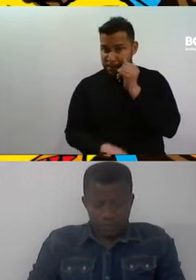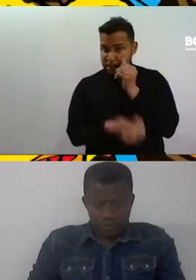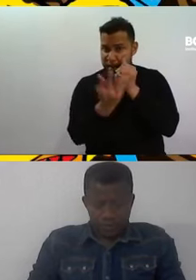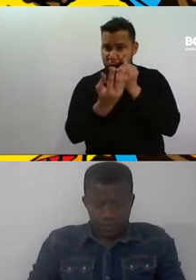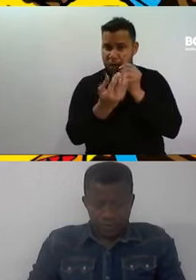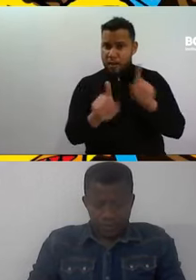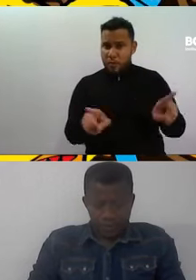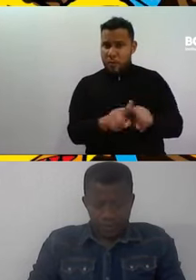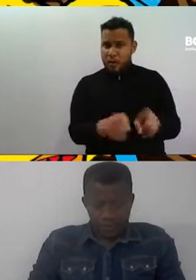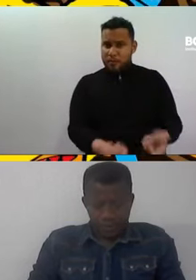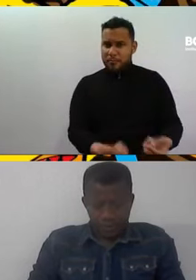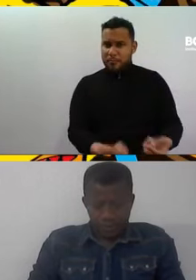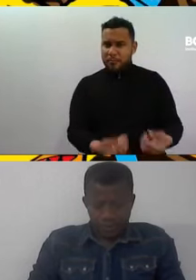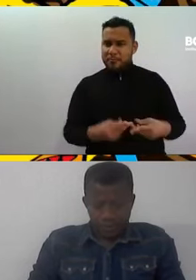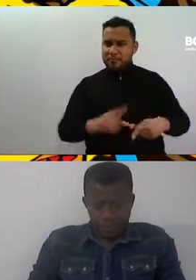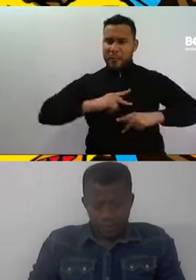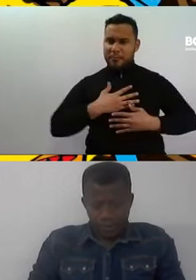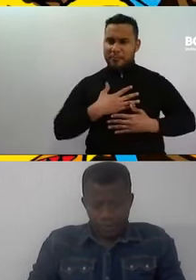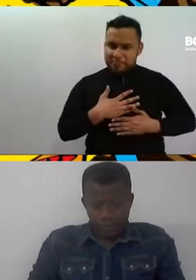hecho